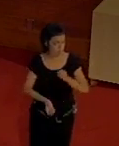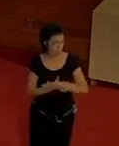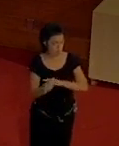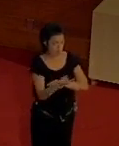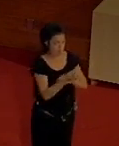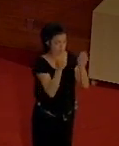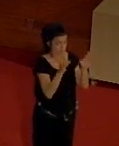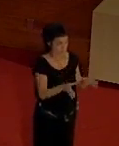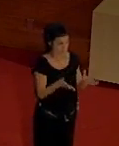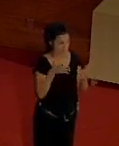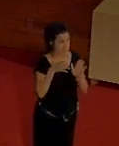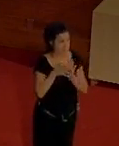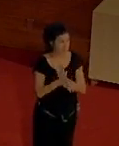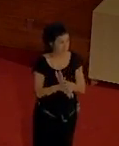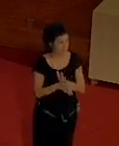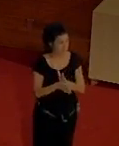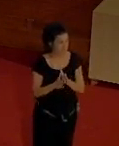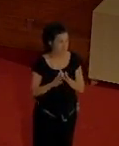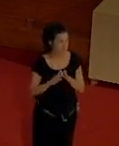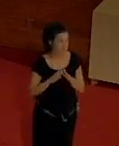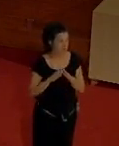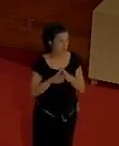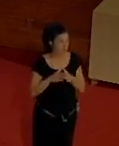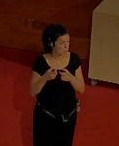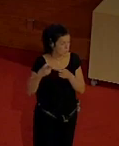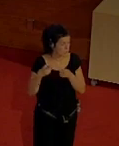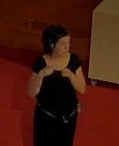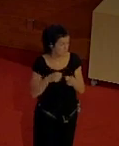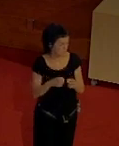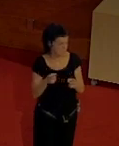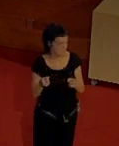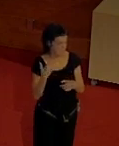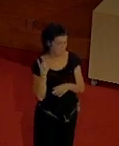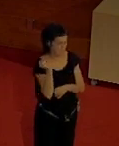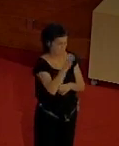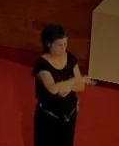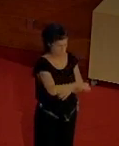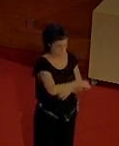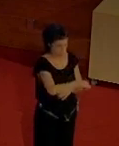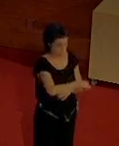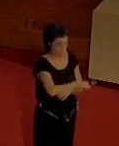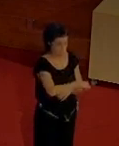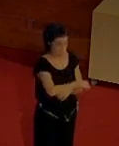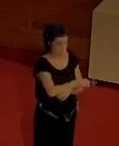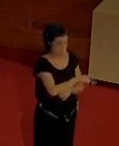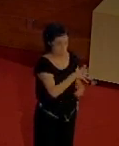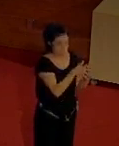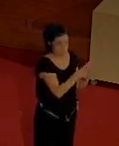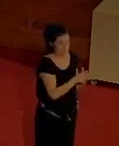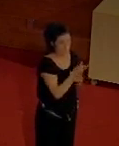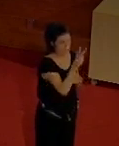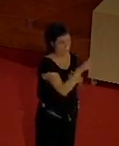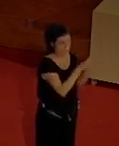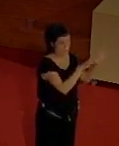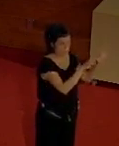buques de guerra que Estados Unidos unos 350 buques de guerra unos 296 Estados Unidos es